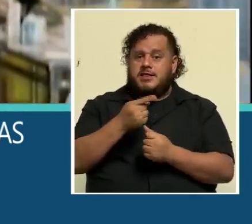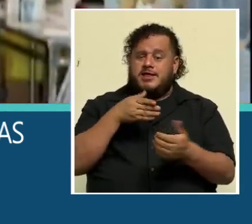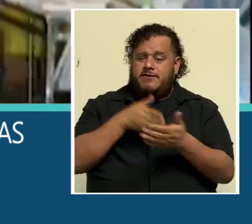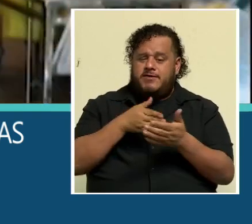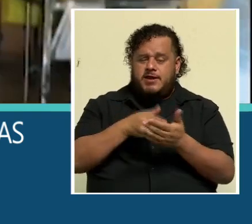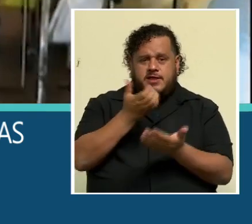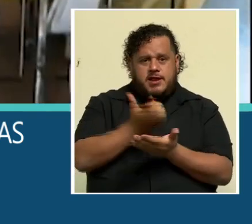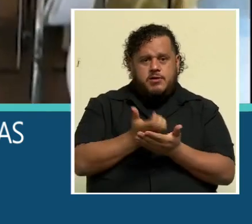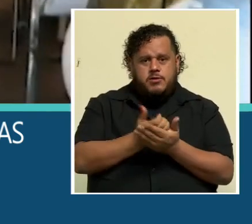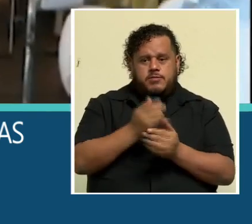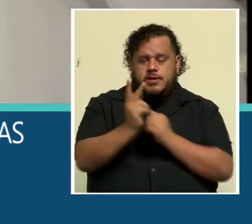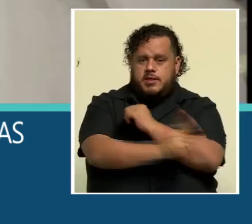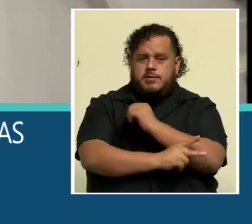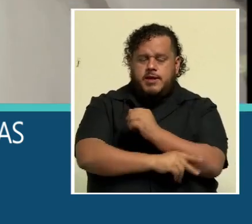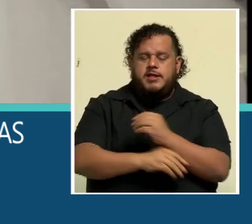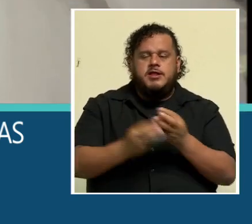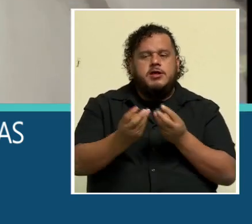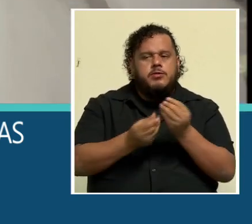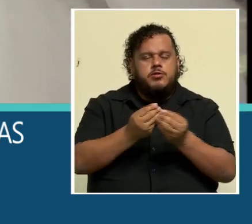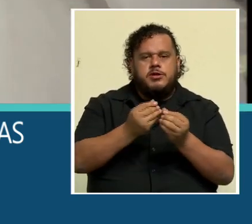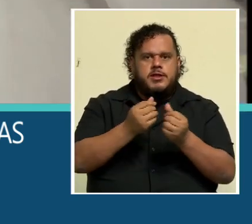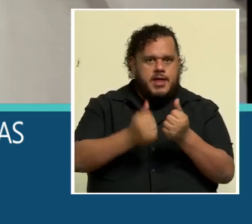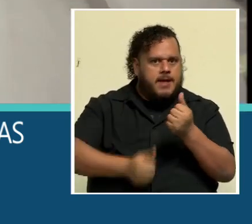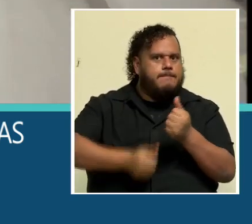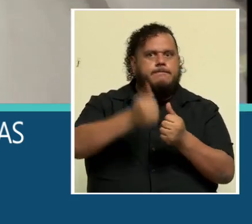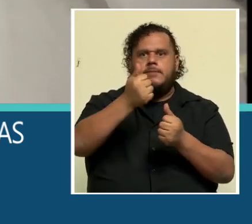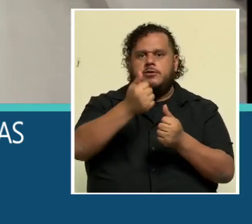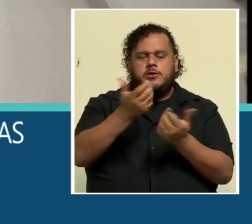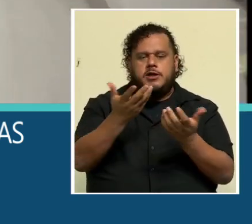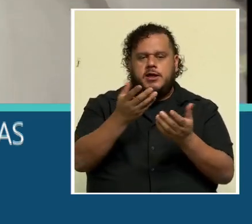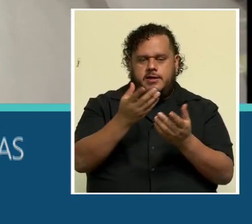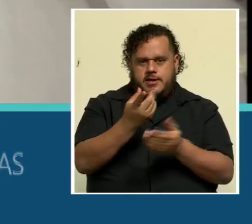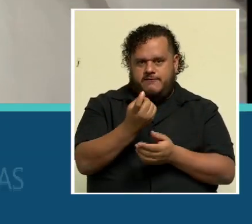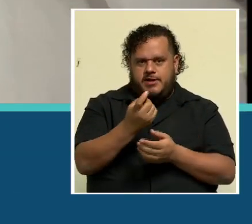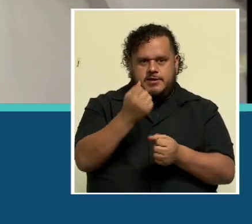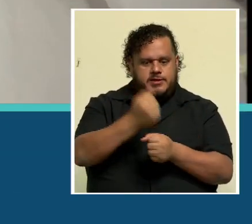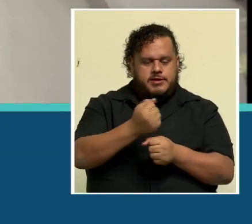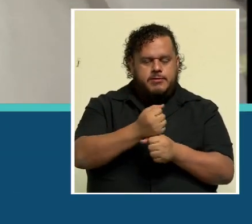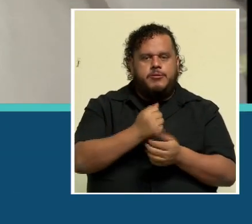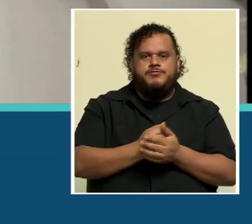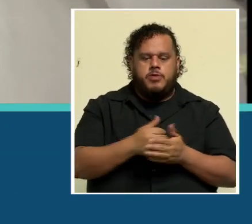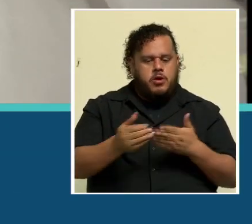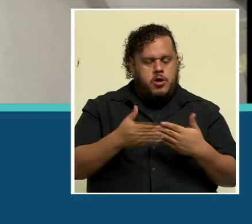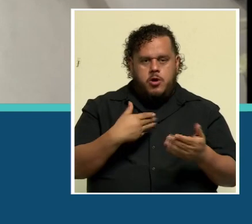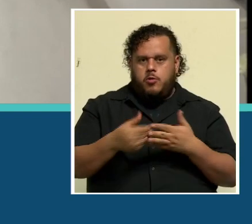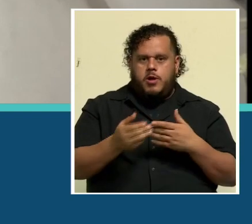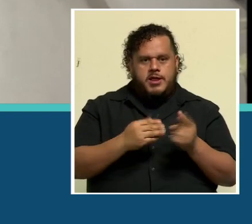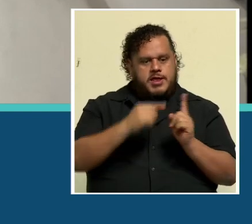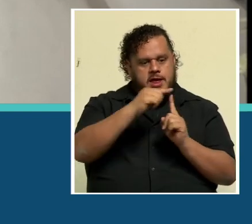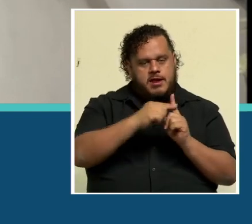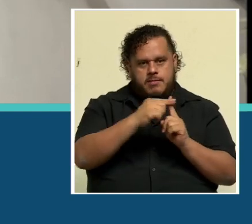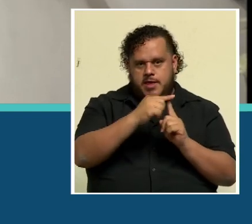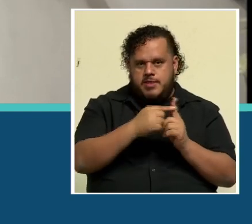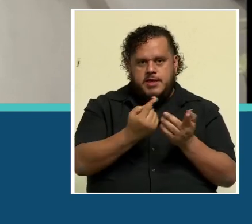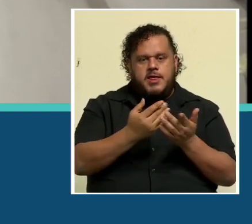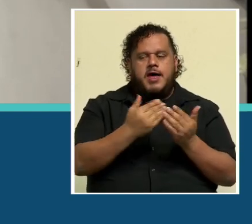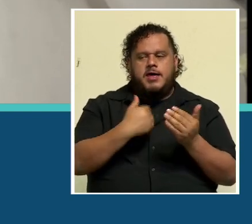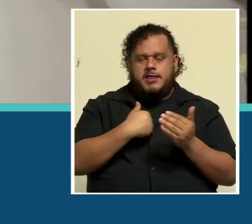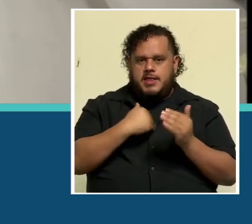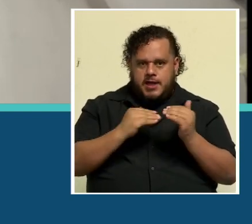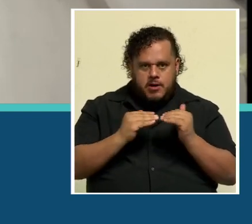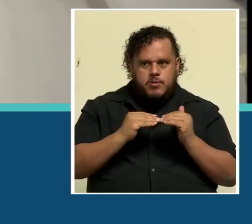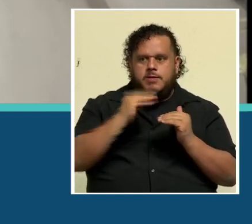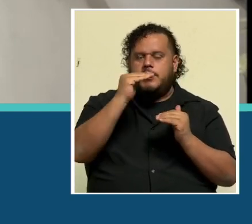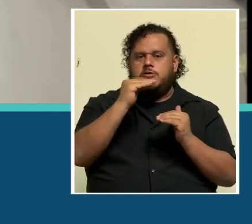y generarán mayor desempleo. Es importante que se tome en cuenta que cualquier medida que vaya en la línea de una mayor restricción al